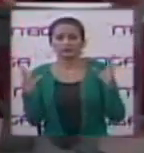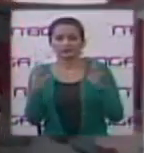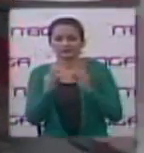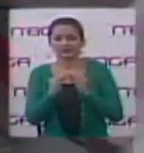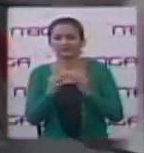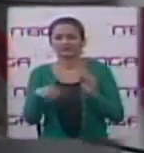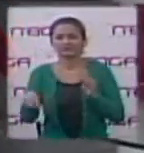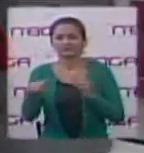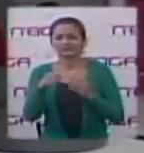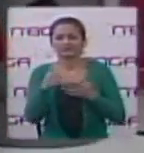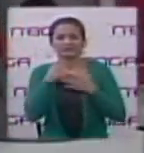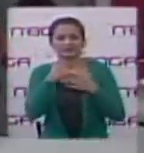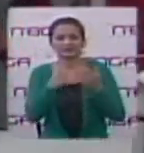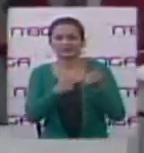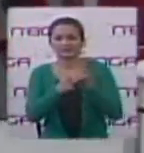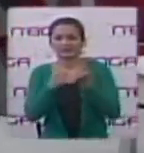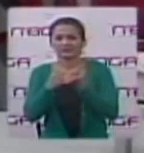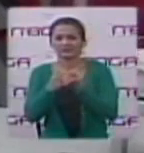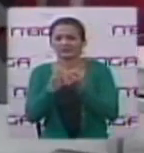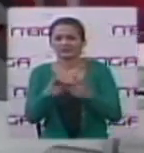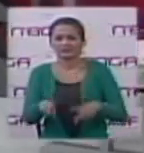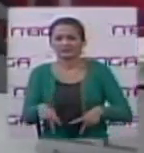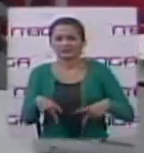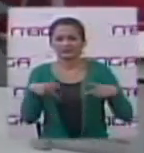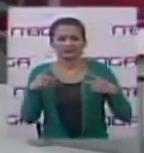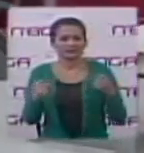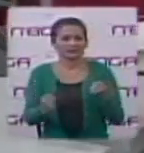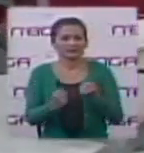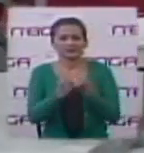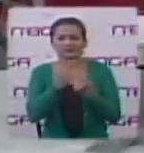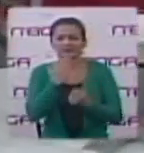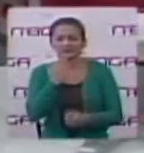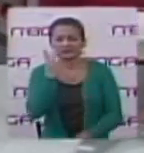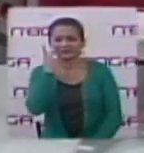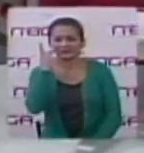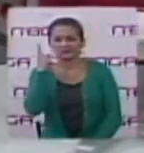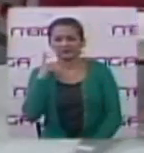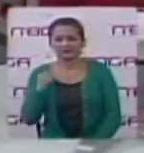reportera neli aguiar nos presenta los pormenores de esta